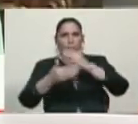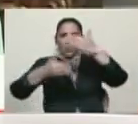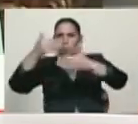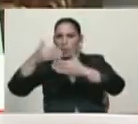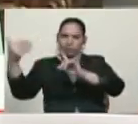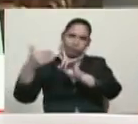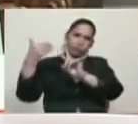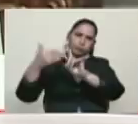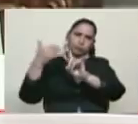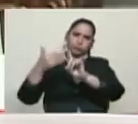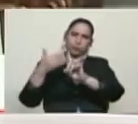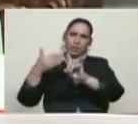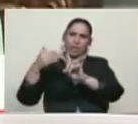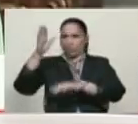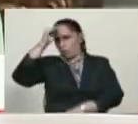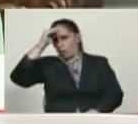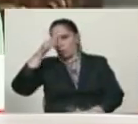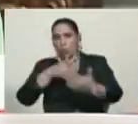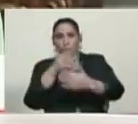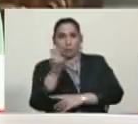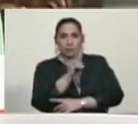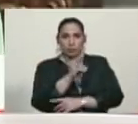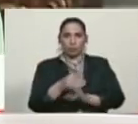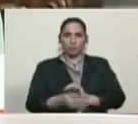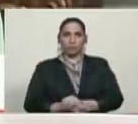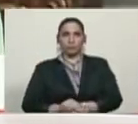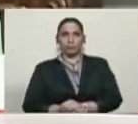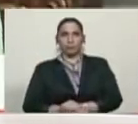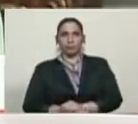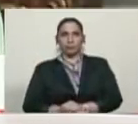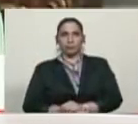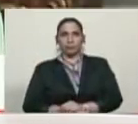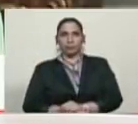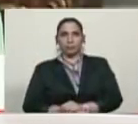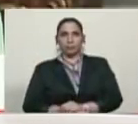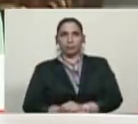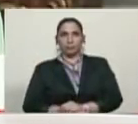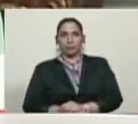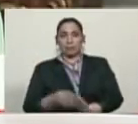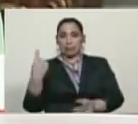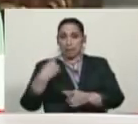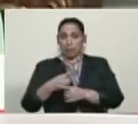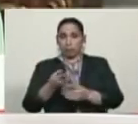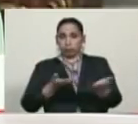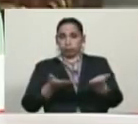agresiones de donald trump contra venezuela' debe servirnos para